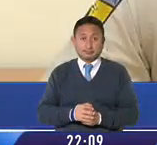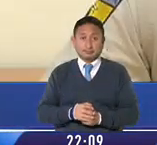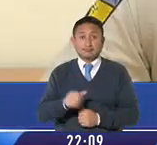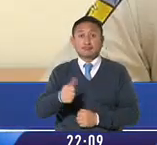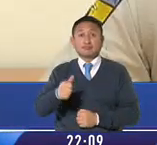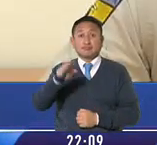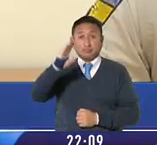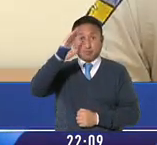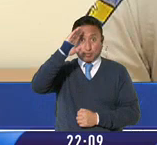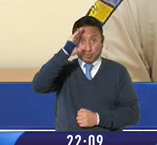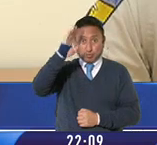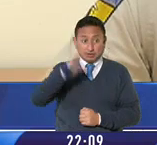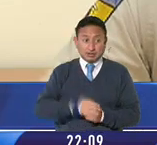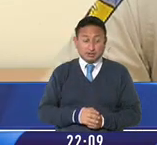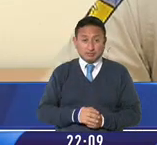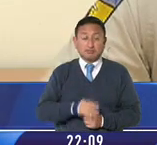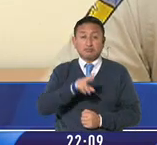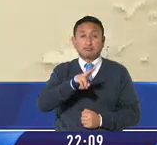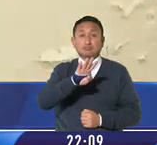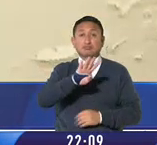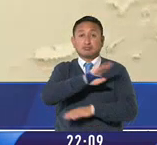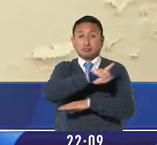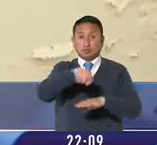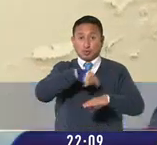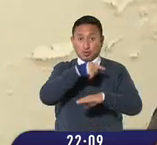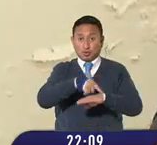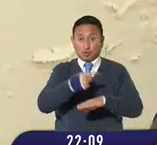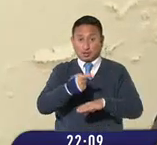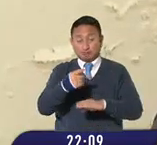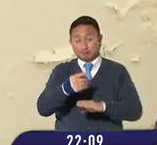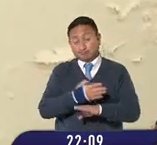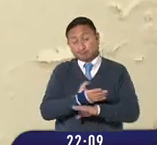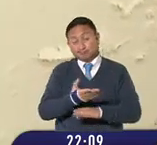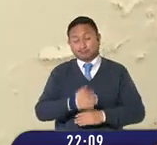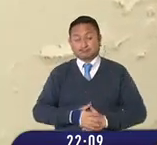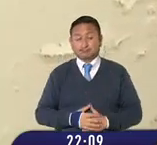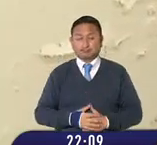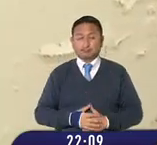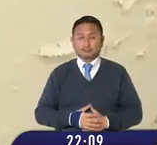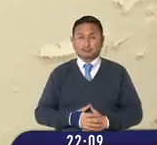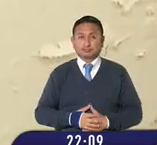se demora más de 24 horas. Informó José Morales.